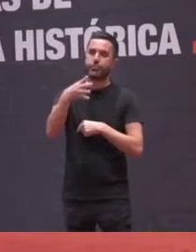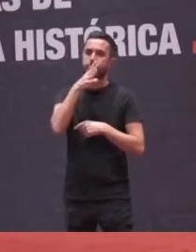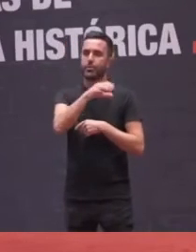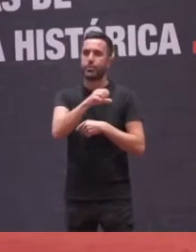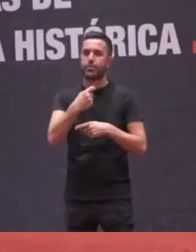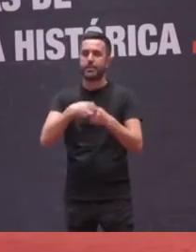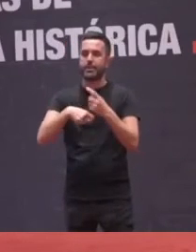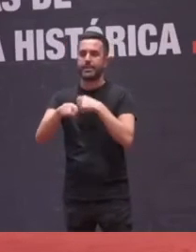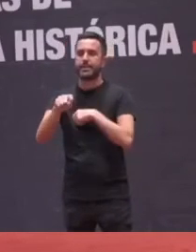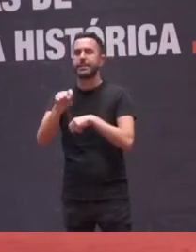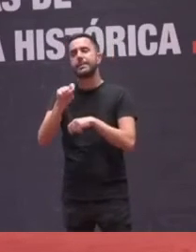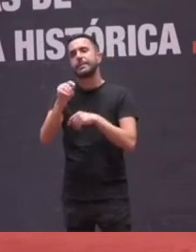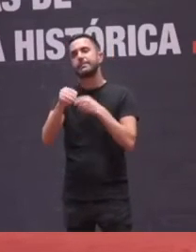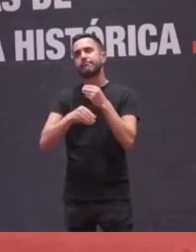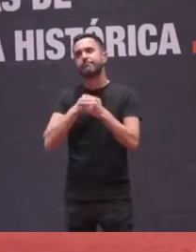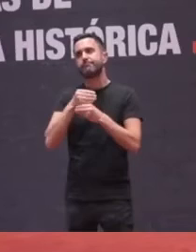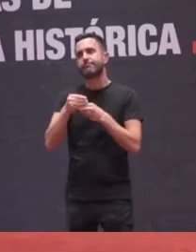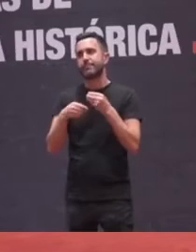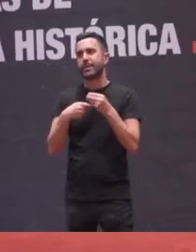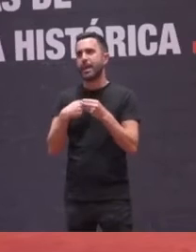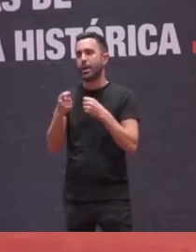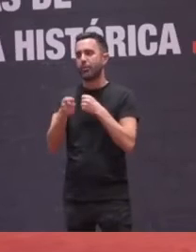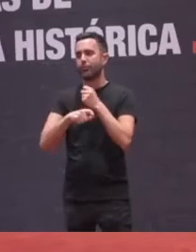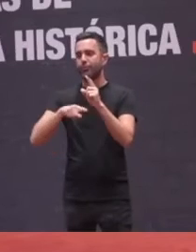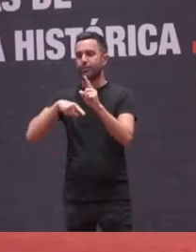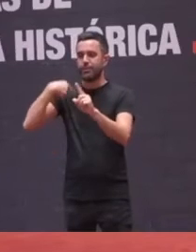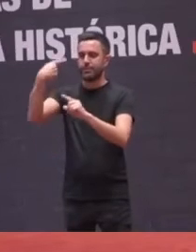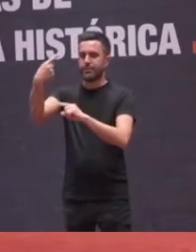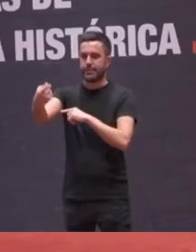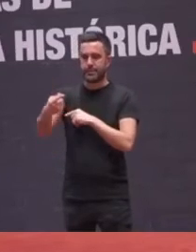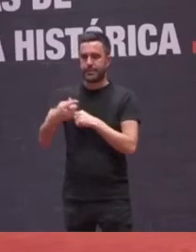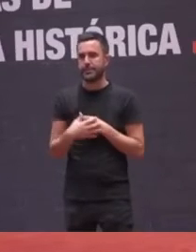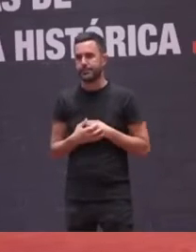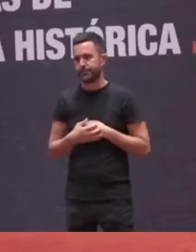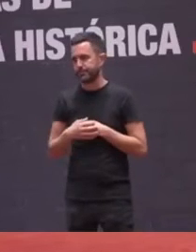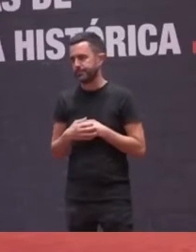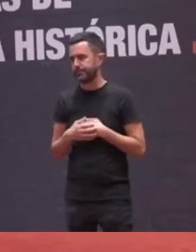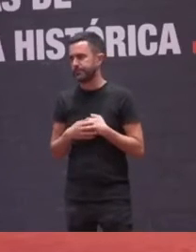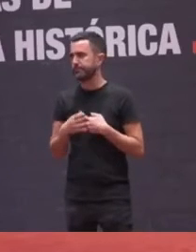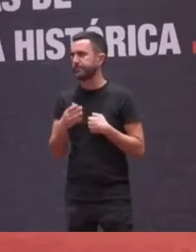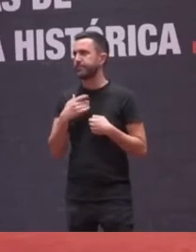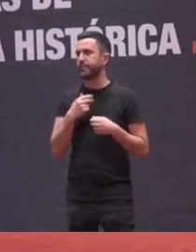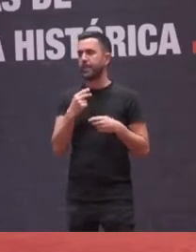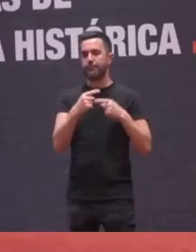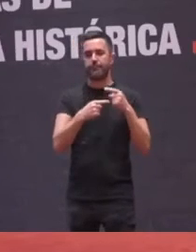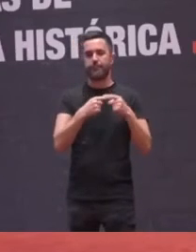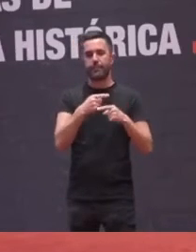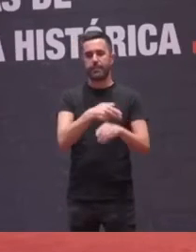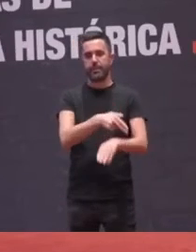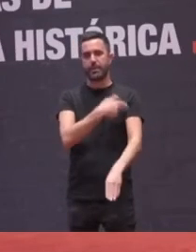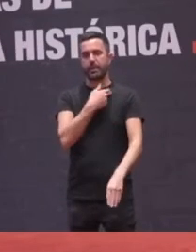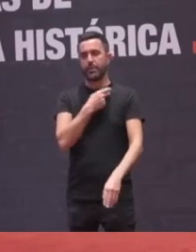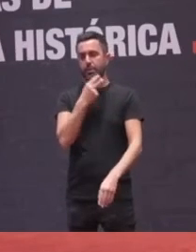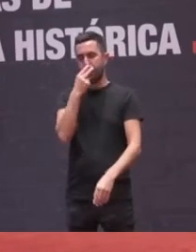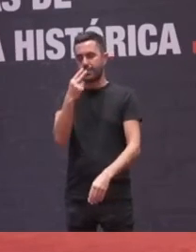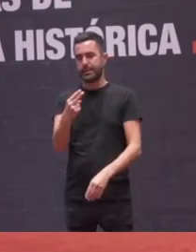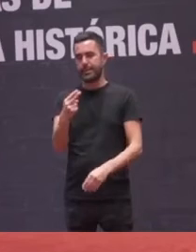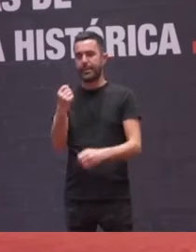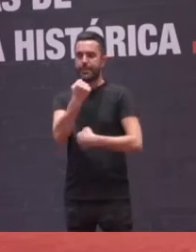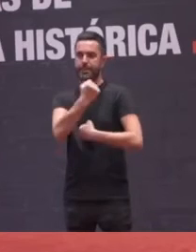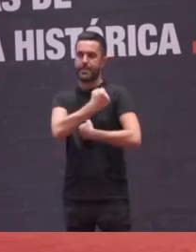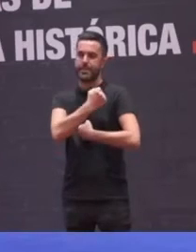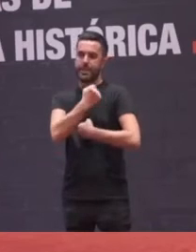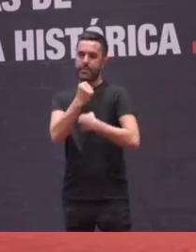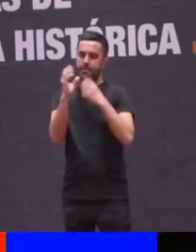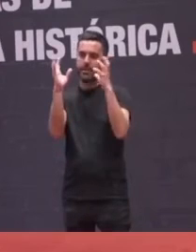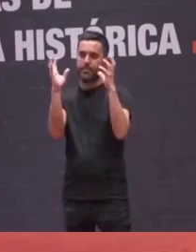38. Ben? Certo é que a muller do dictador visita en decembro o paso